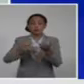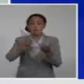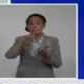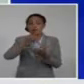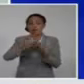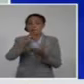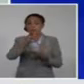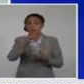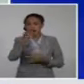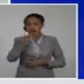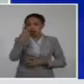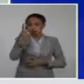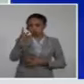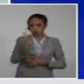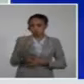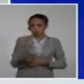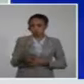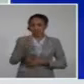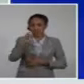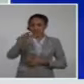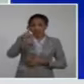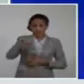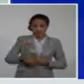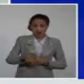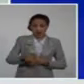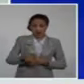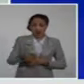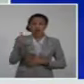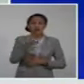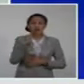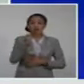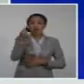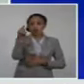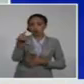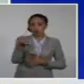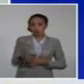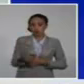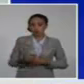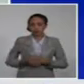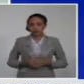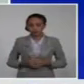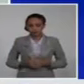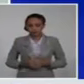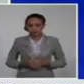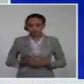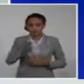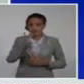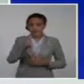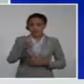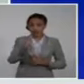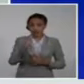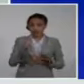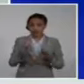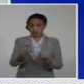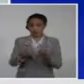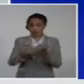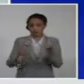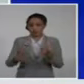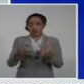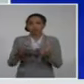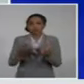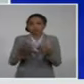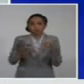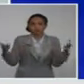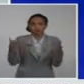uno, y de Lajas y Rodas 1 de cada uno. Villa Clara incrementa el número de